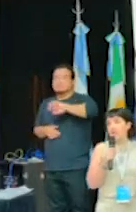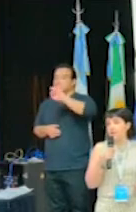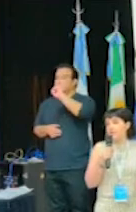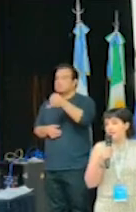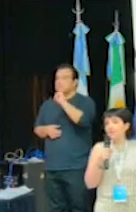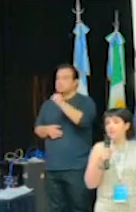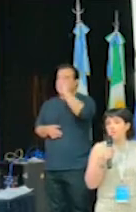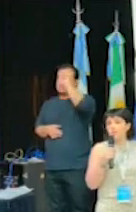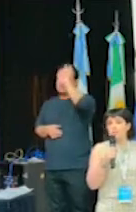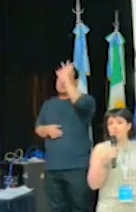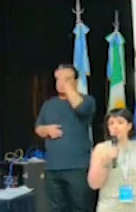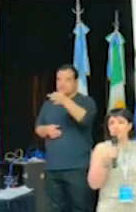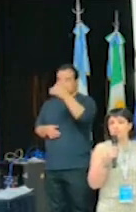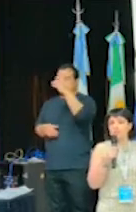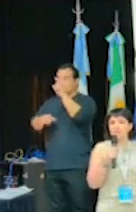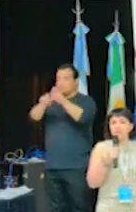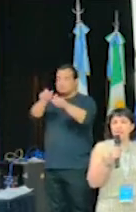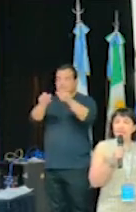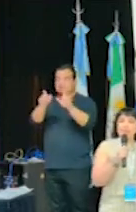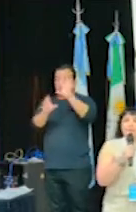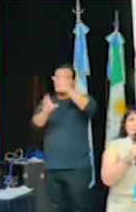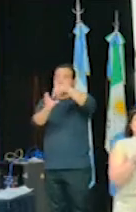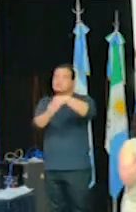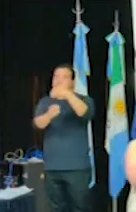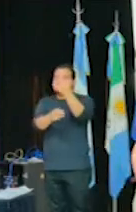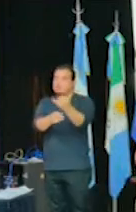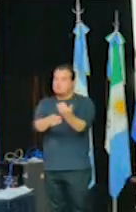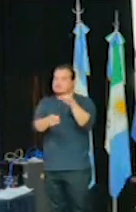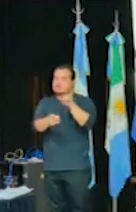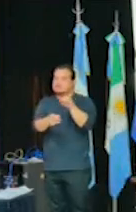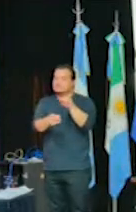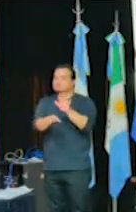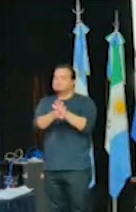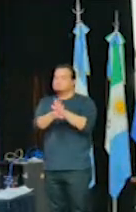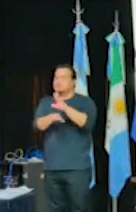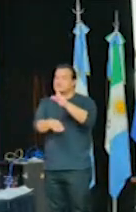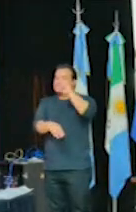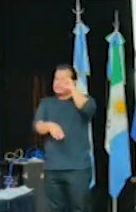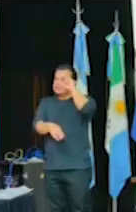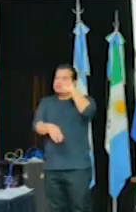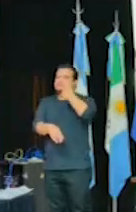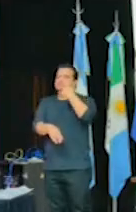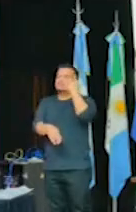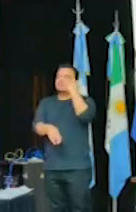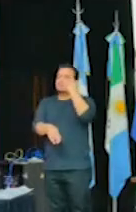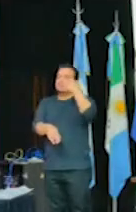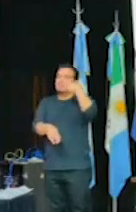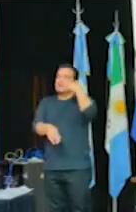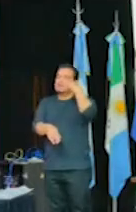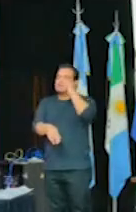porque está integrado por personas. Y la situación quizás un poco incómoda de muchas veces como